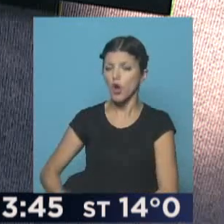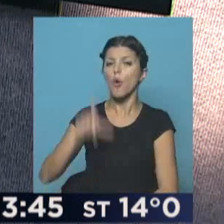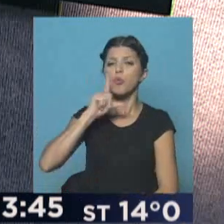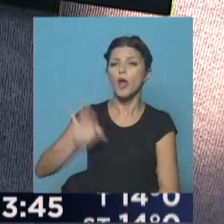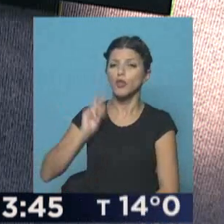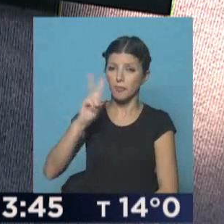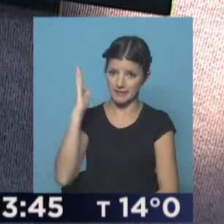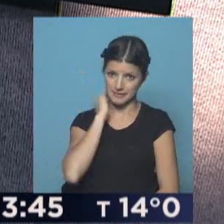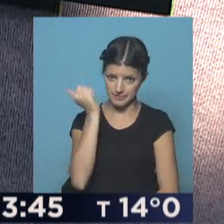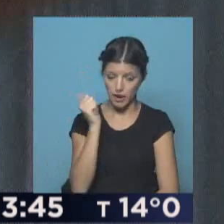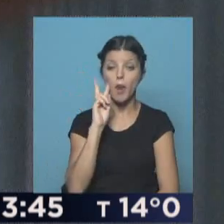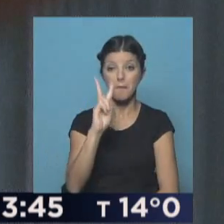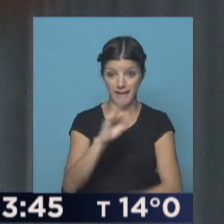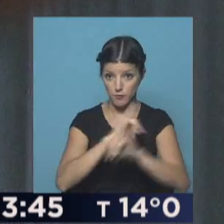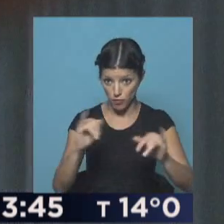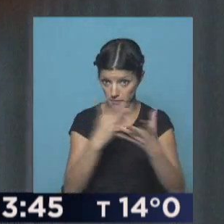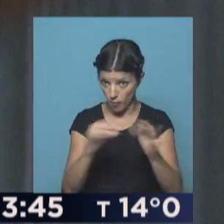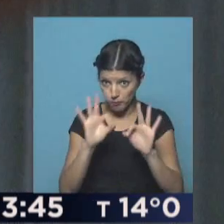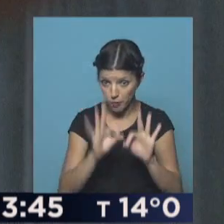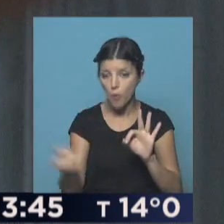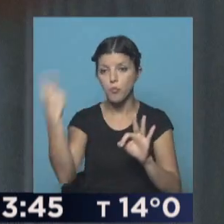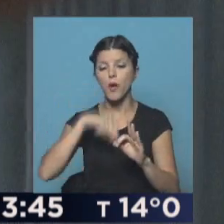informe y después lo analizamos.